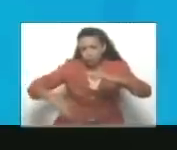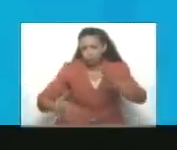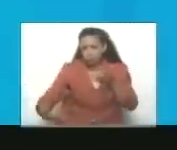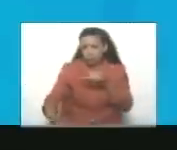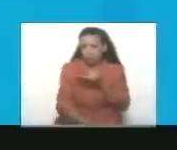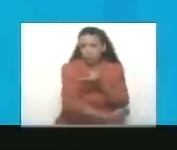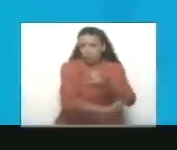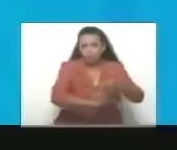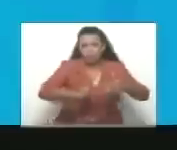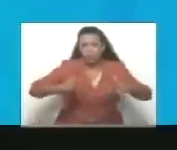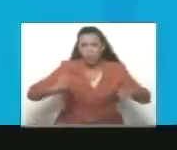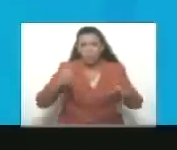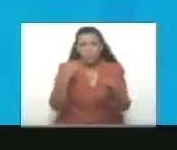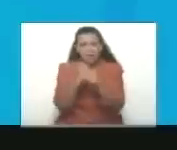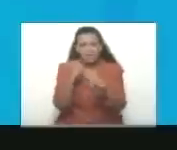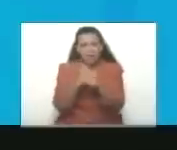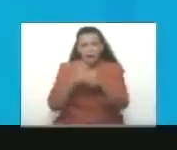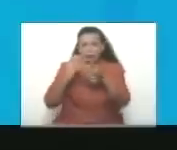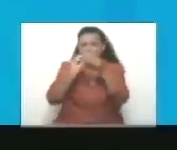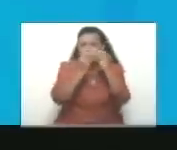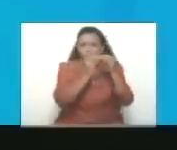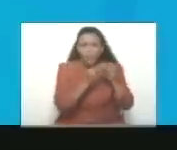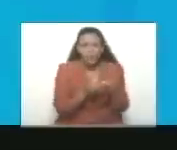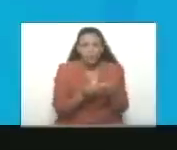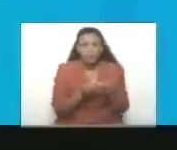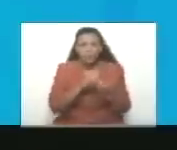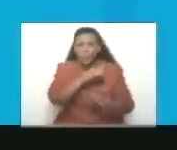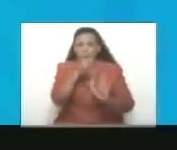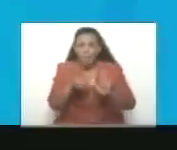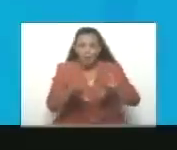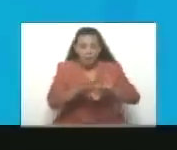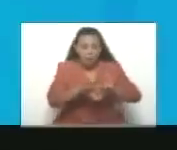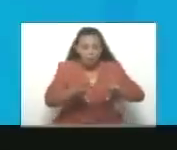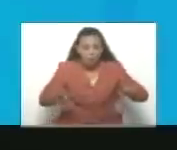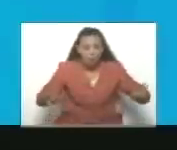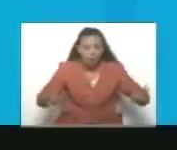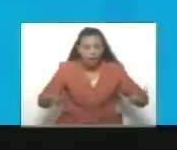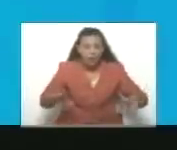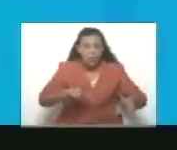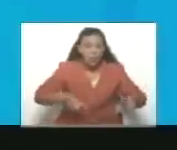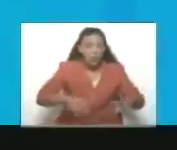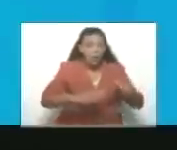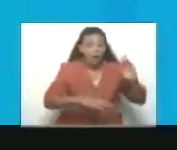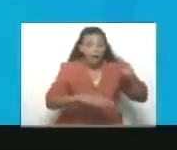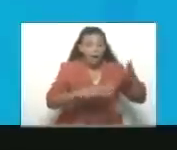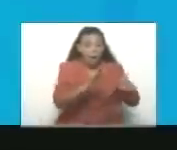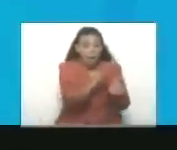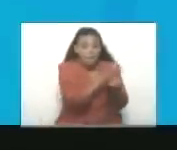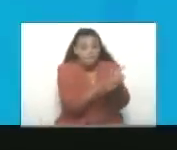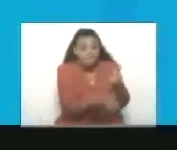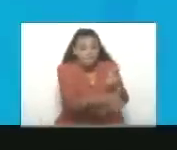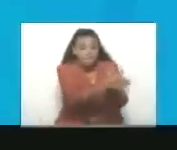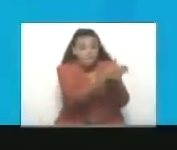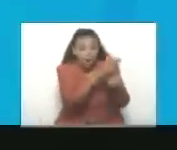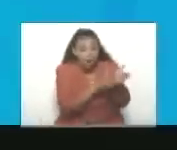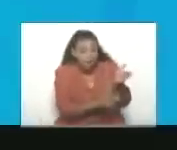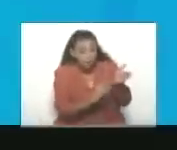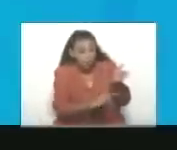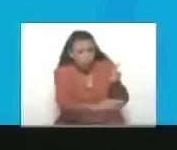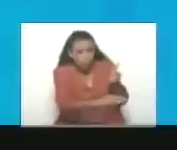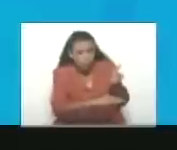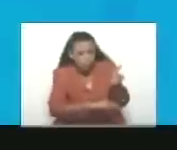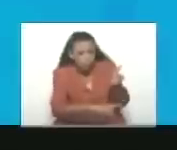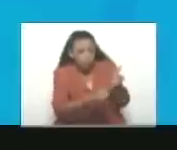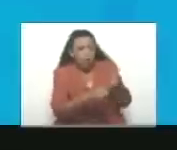totalmente nuev las aguas servidas se recuperó todos los espacios pero lo más importante es que por instituciones buen